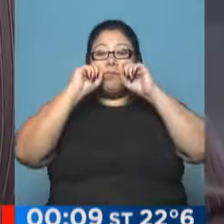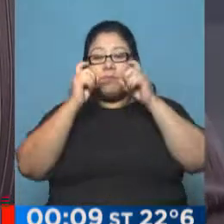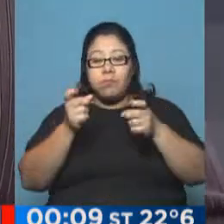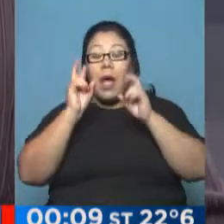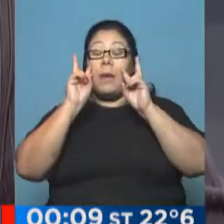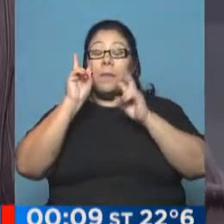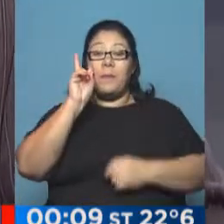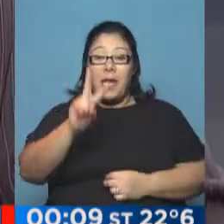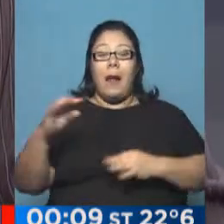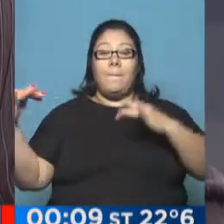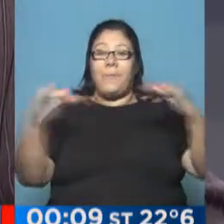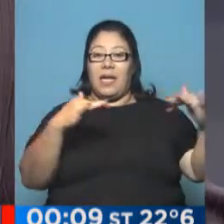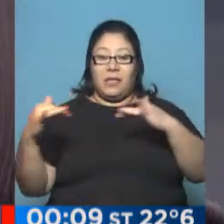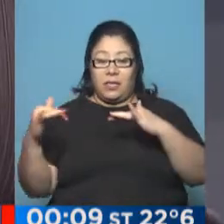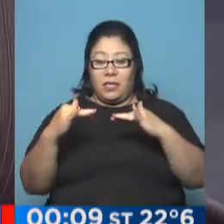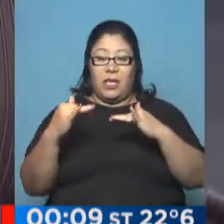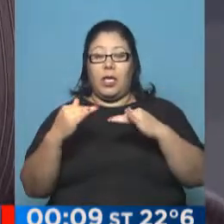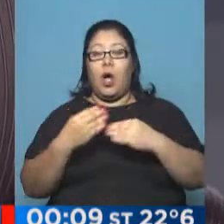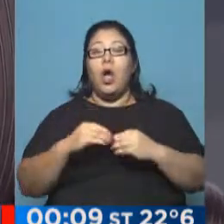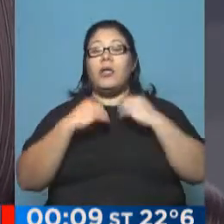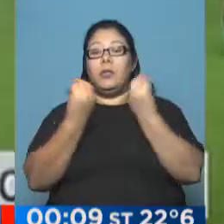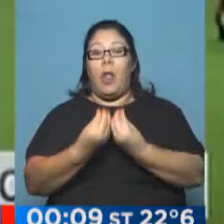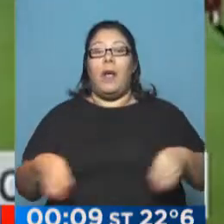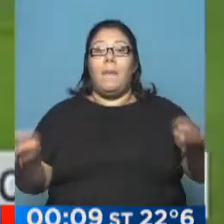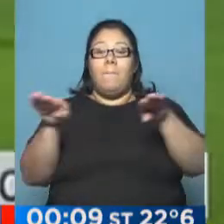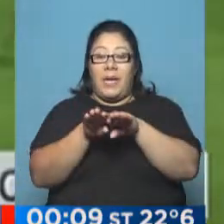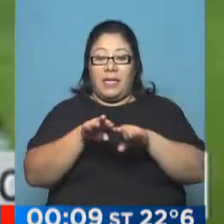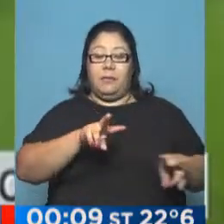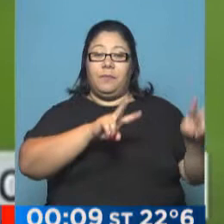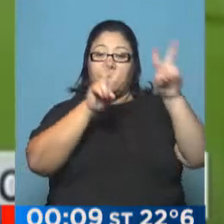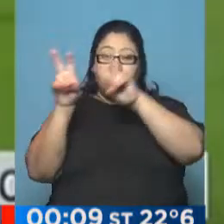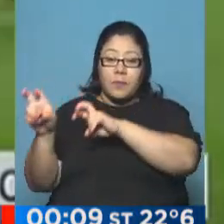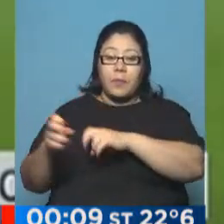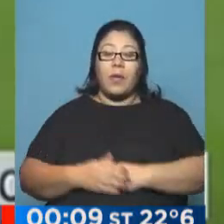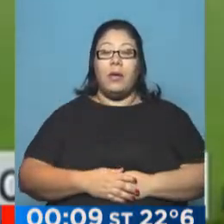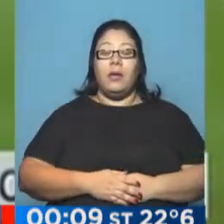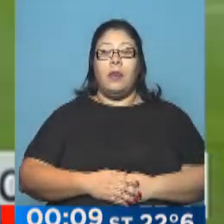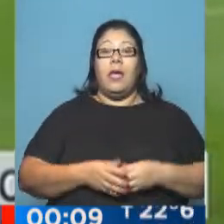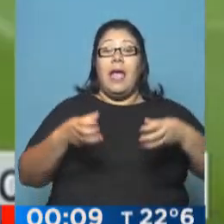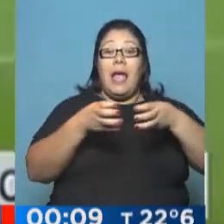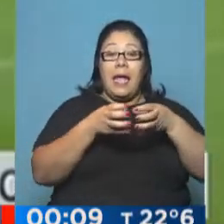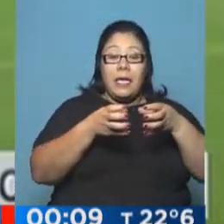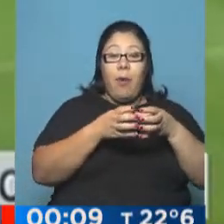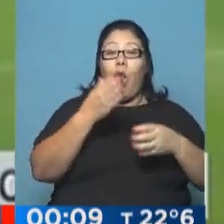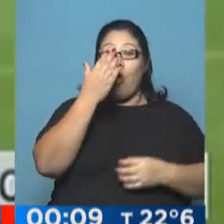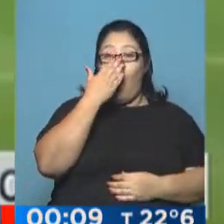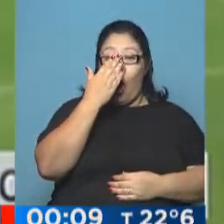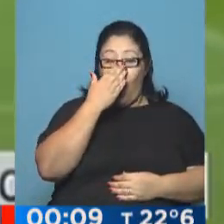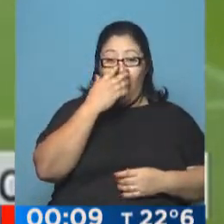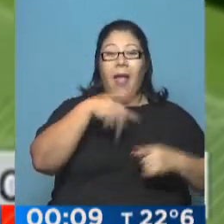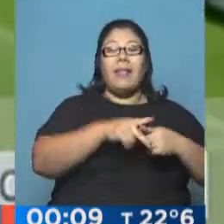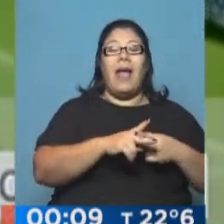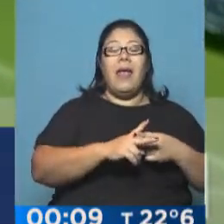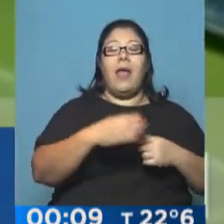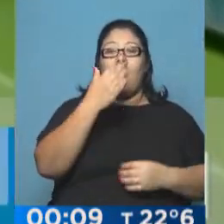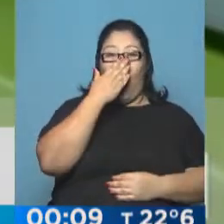Y ahora vamos al más federal de los torneos, el Nacional B. ¿Quién lo para? Talleres de Córdoba con esta campaña, ¿eh? Talleres. Talleres.